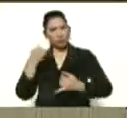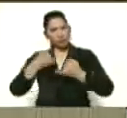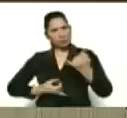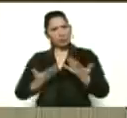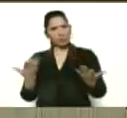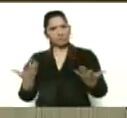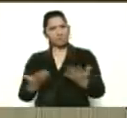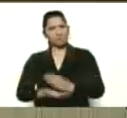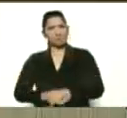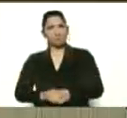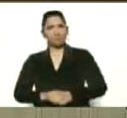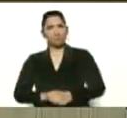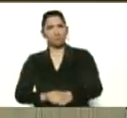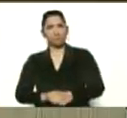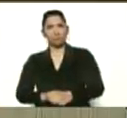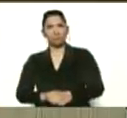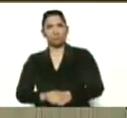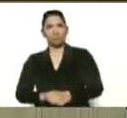siendo